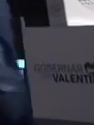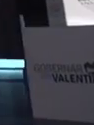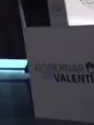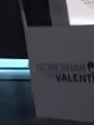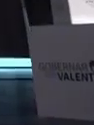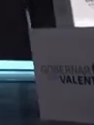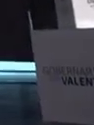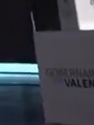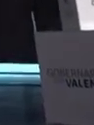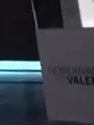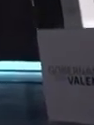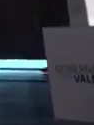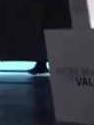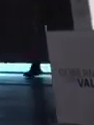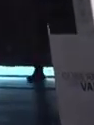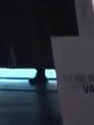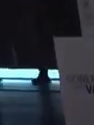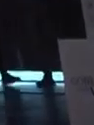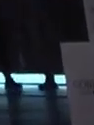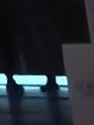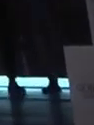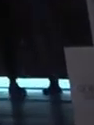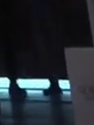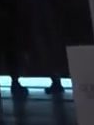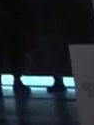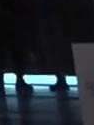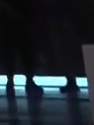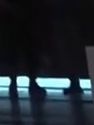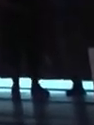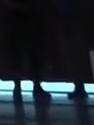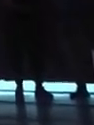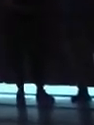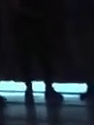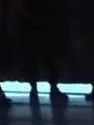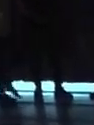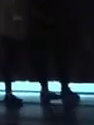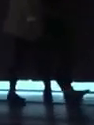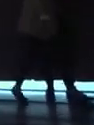Dime quién puso puerta al río